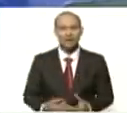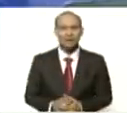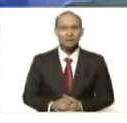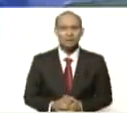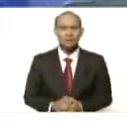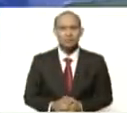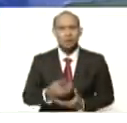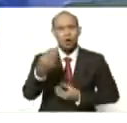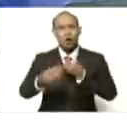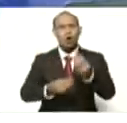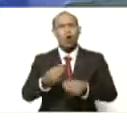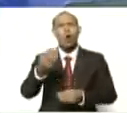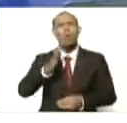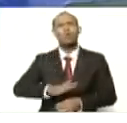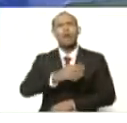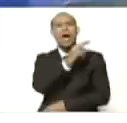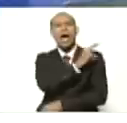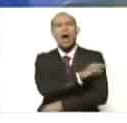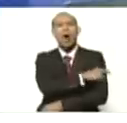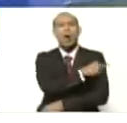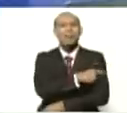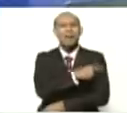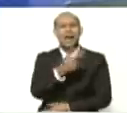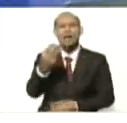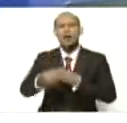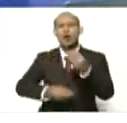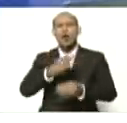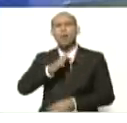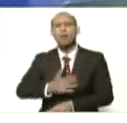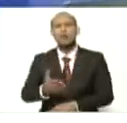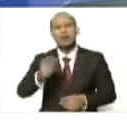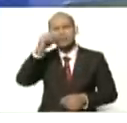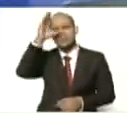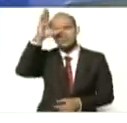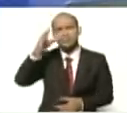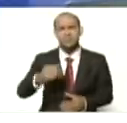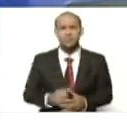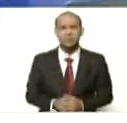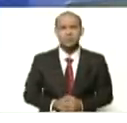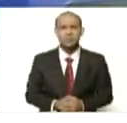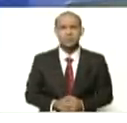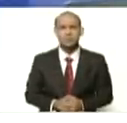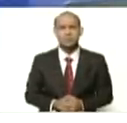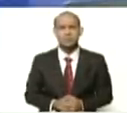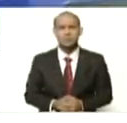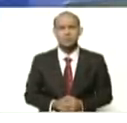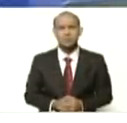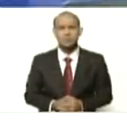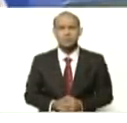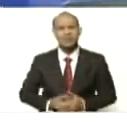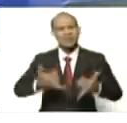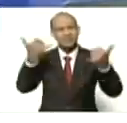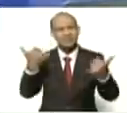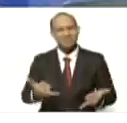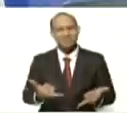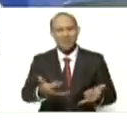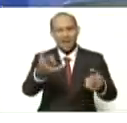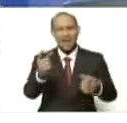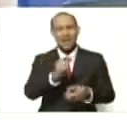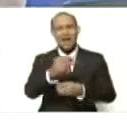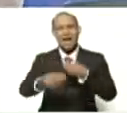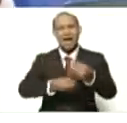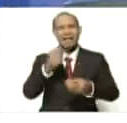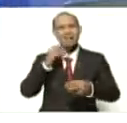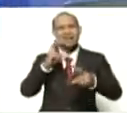cómo están los hospitales centinelas cómo están las capas inmediatamente pasar revista